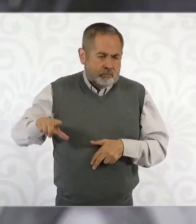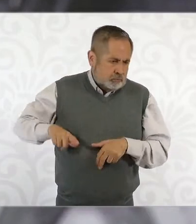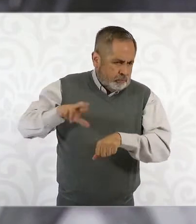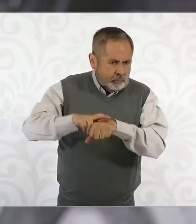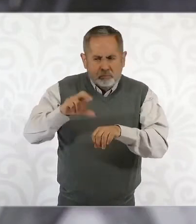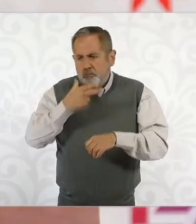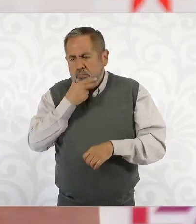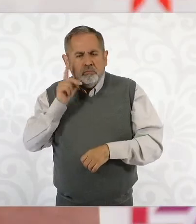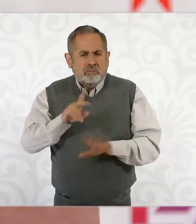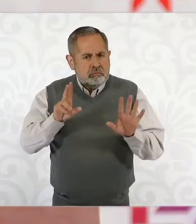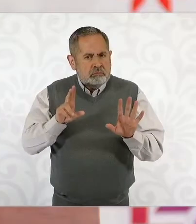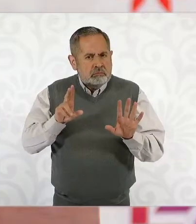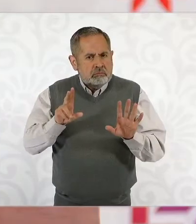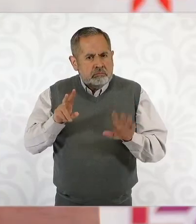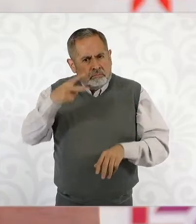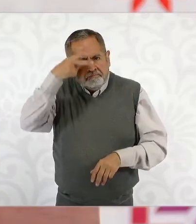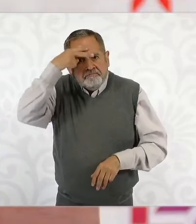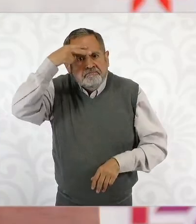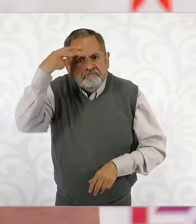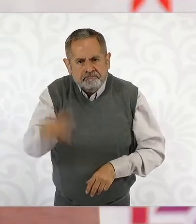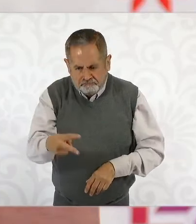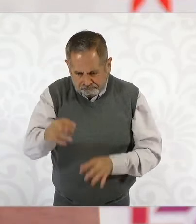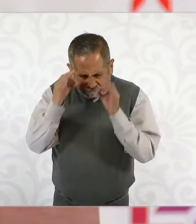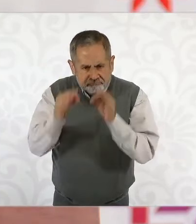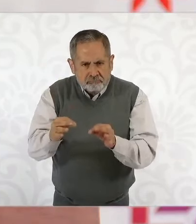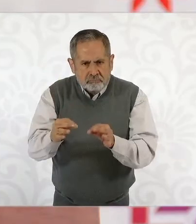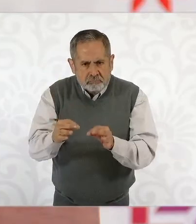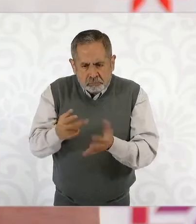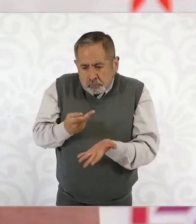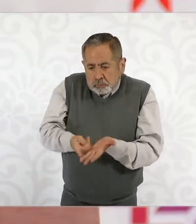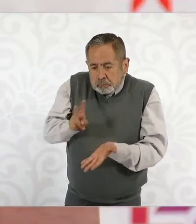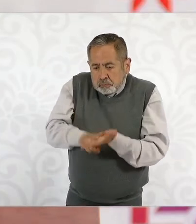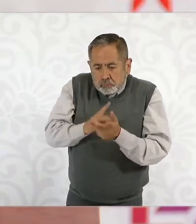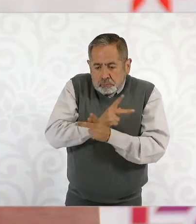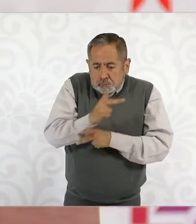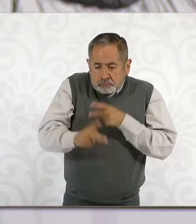gobernadora o gobernador, ¿por qué vas a tener nacionalidad de otro país?